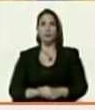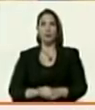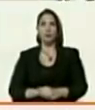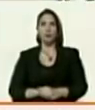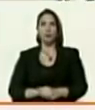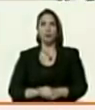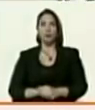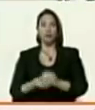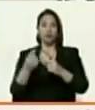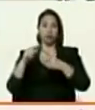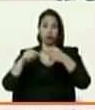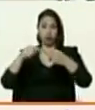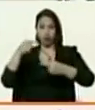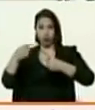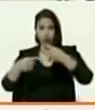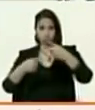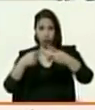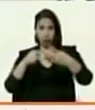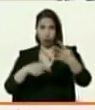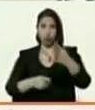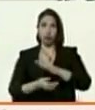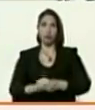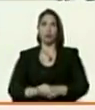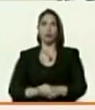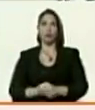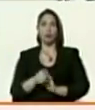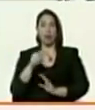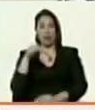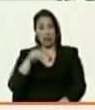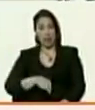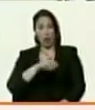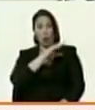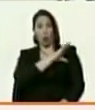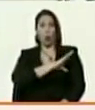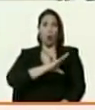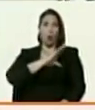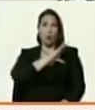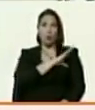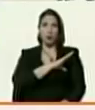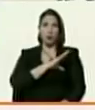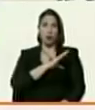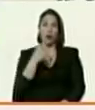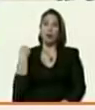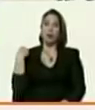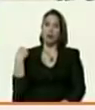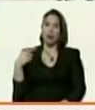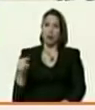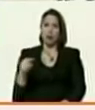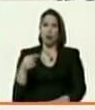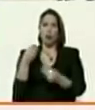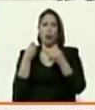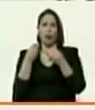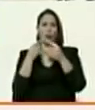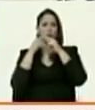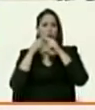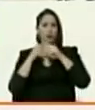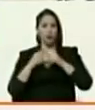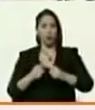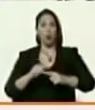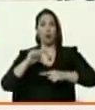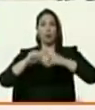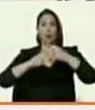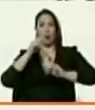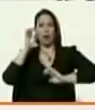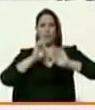2017 y sucesivamente, esta comisión ha tenido como resultado, luego de